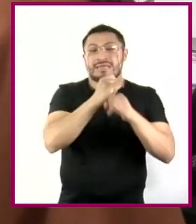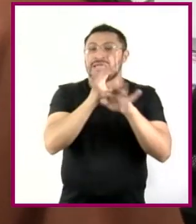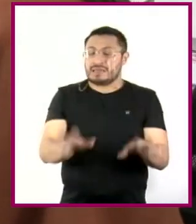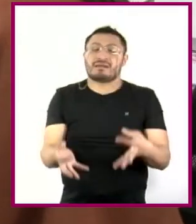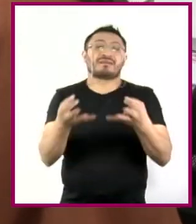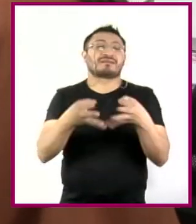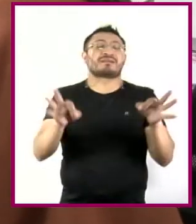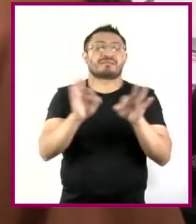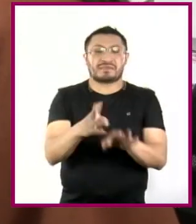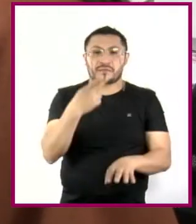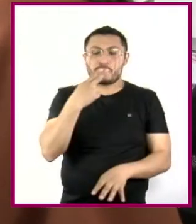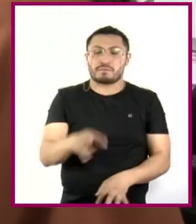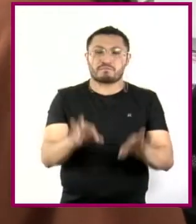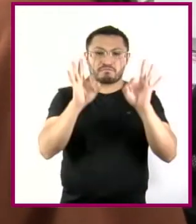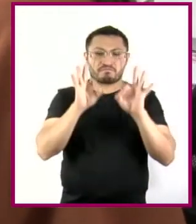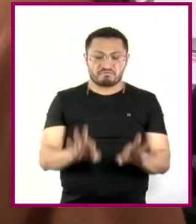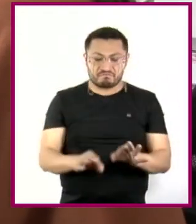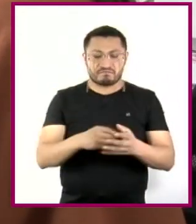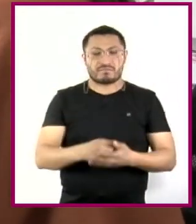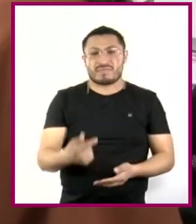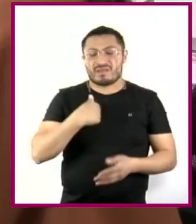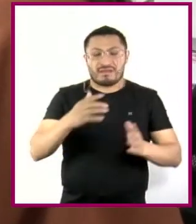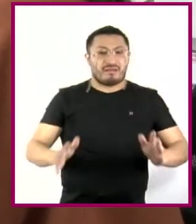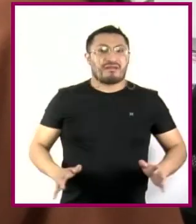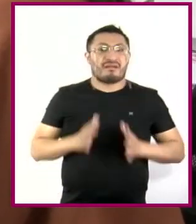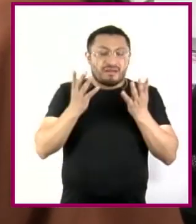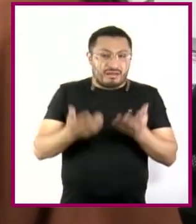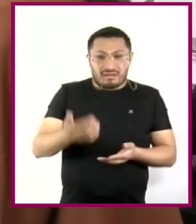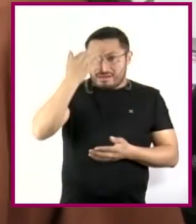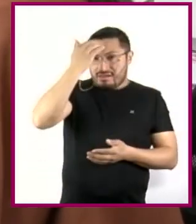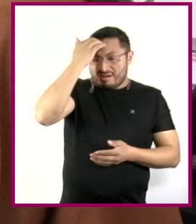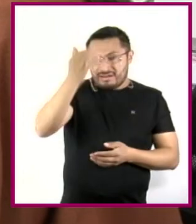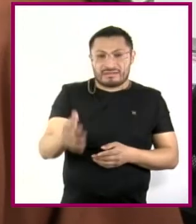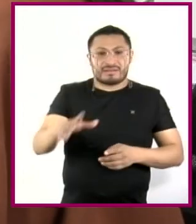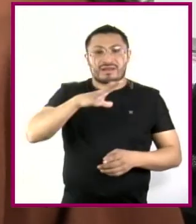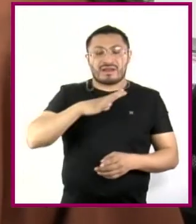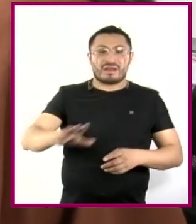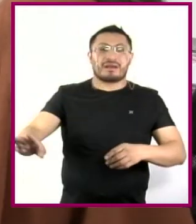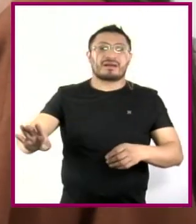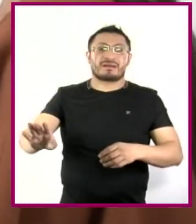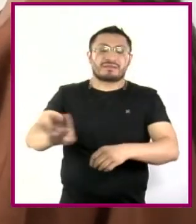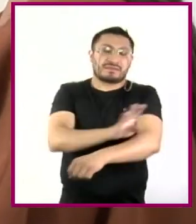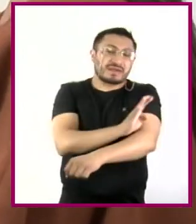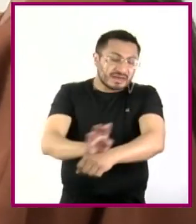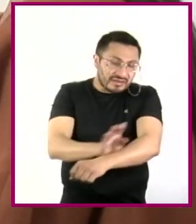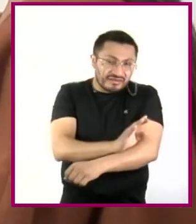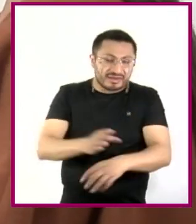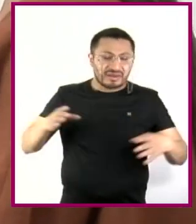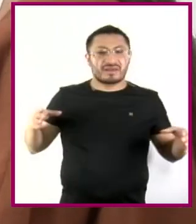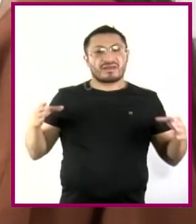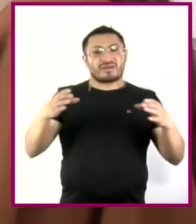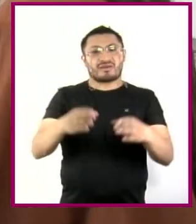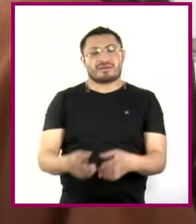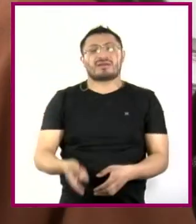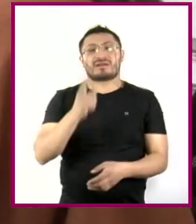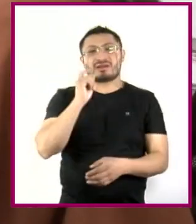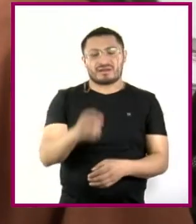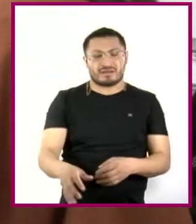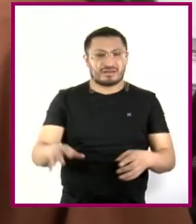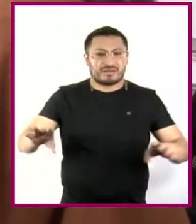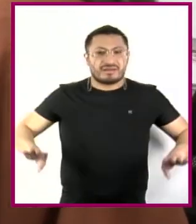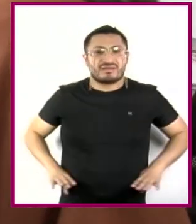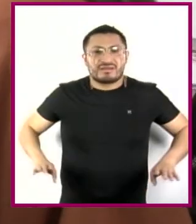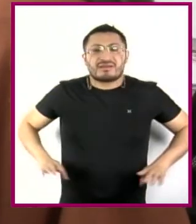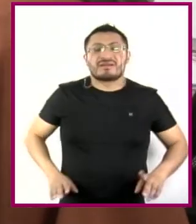Ha sido muy útil. Me sorprendió saber de la existencia de los bienes comunes, es decir, de los elementos naturales que todas